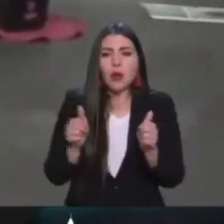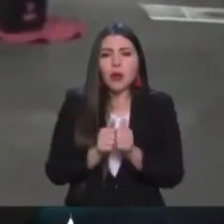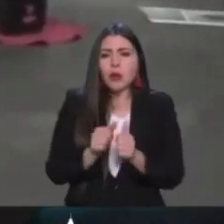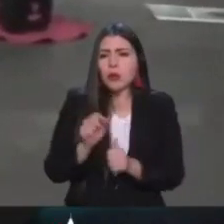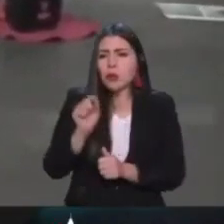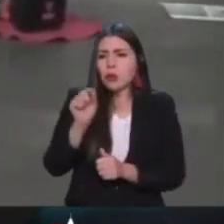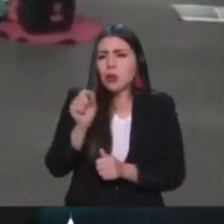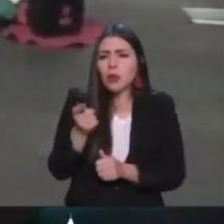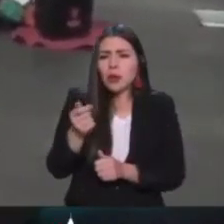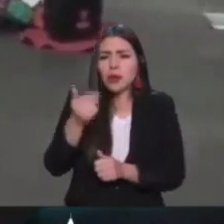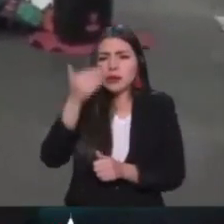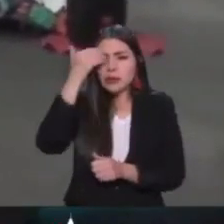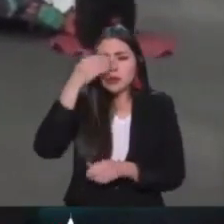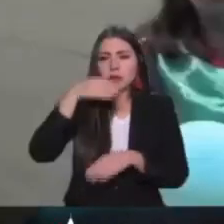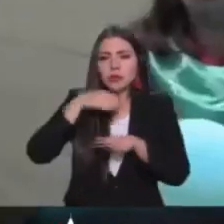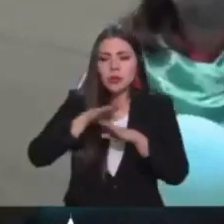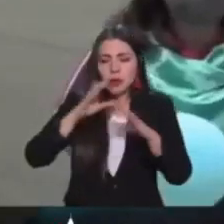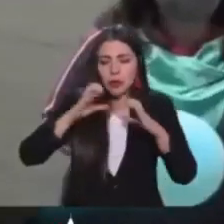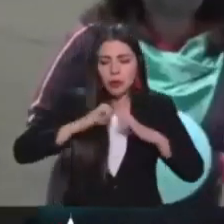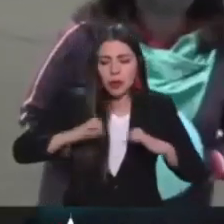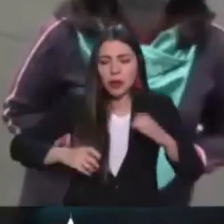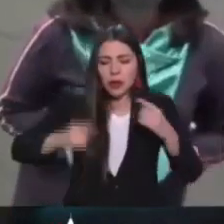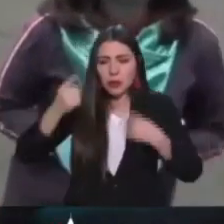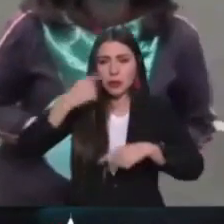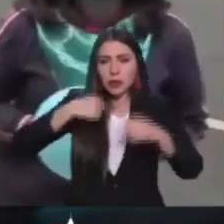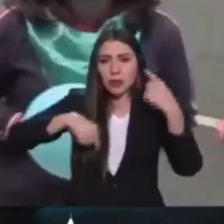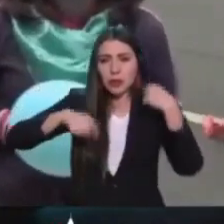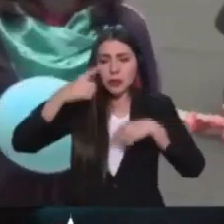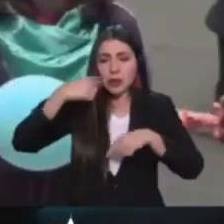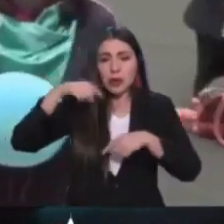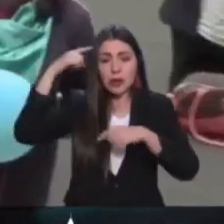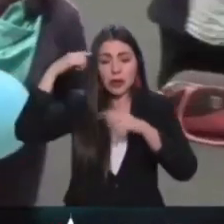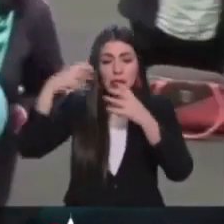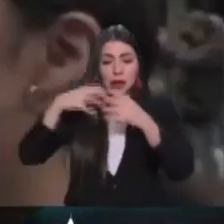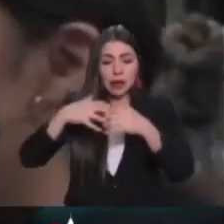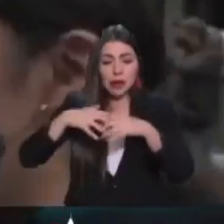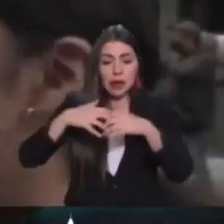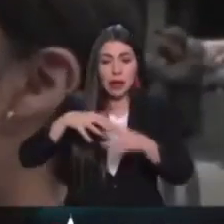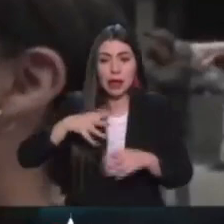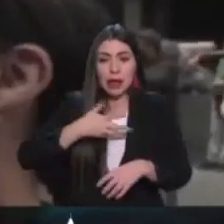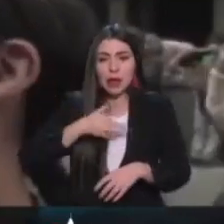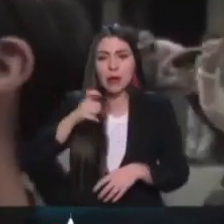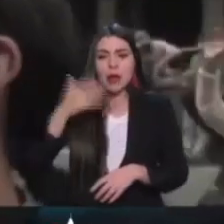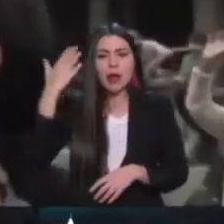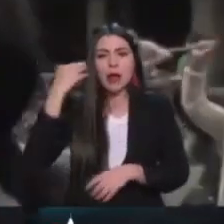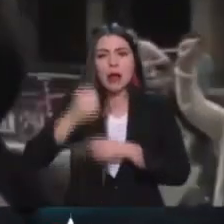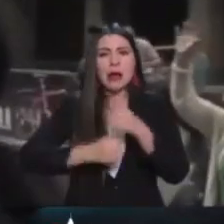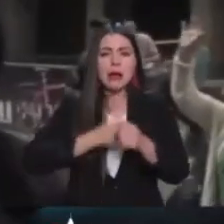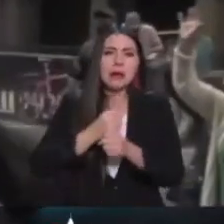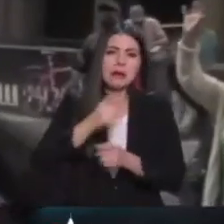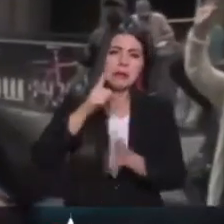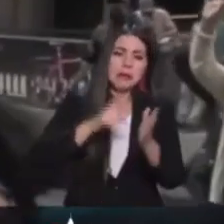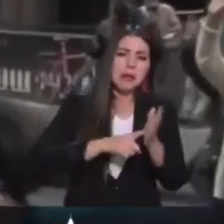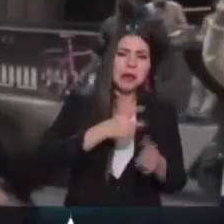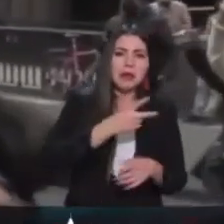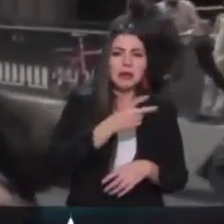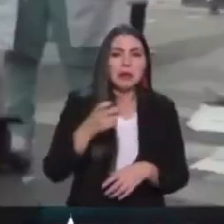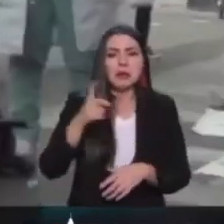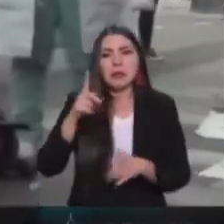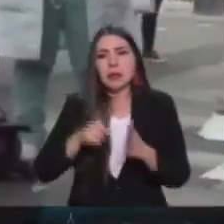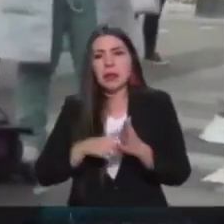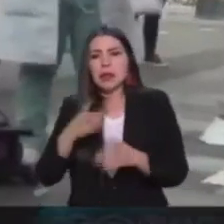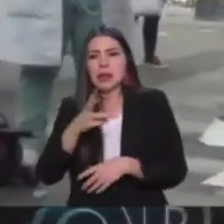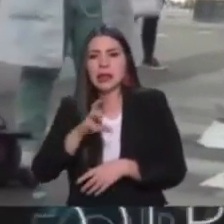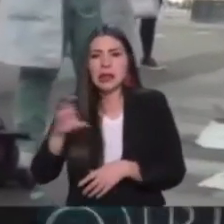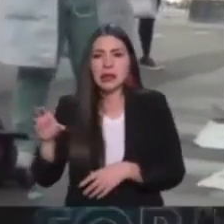poquito que sabían de anatomía, lógicamente, ¿no? En el siglo XIII, en el siglo XIV, ¿sí? Entonces hay